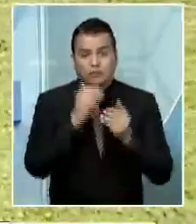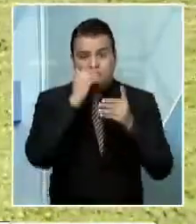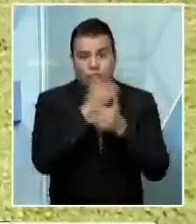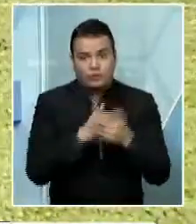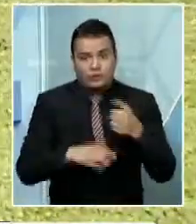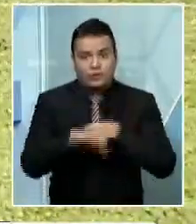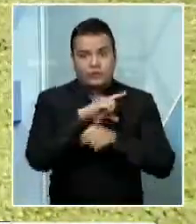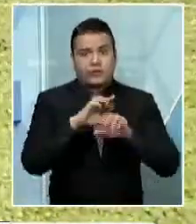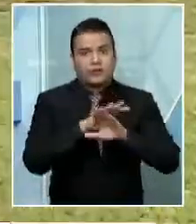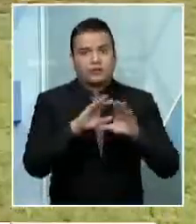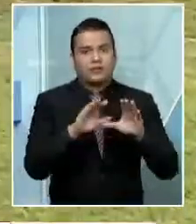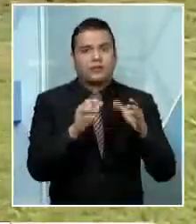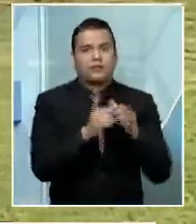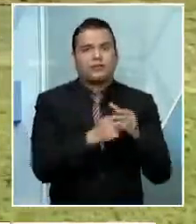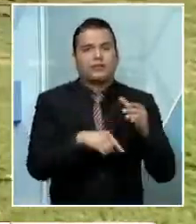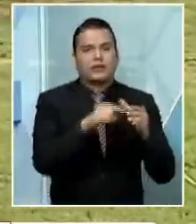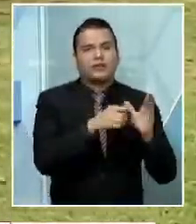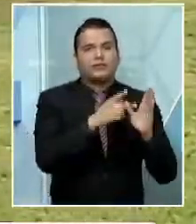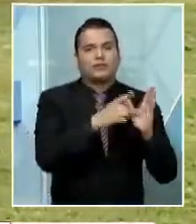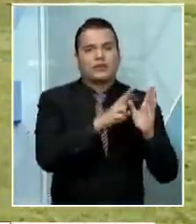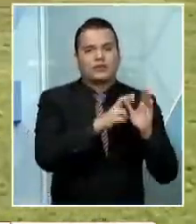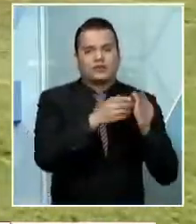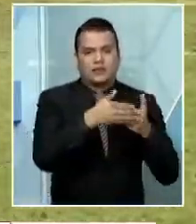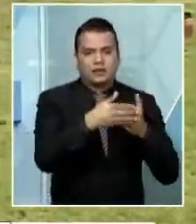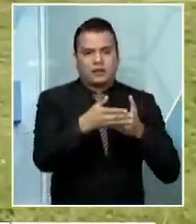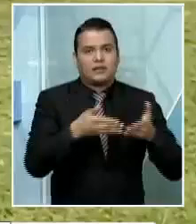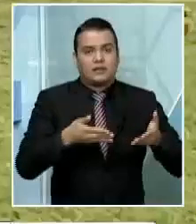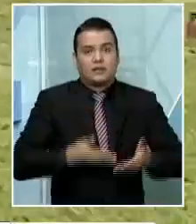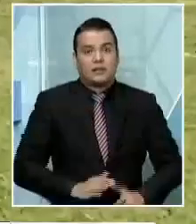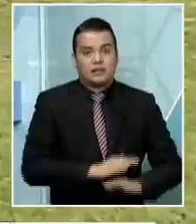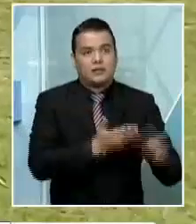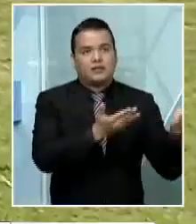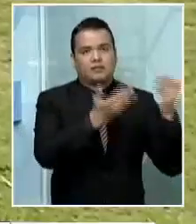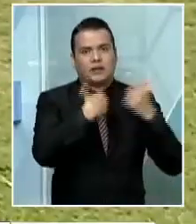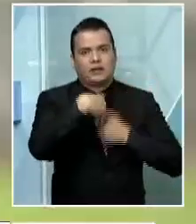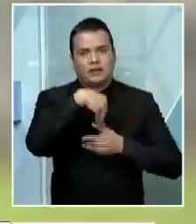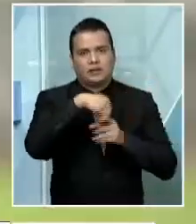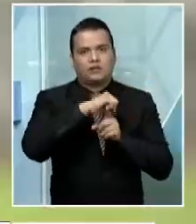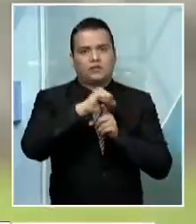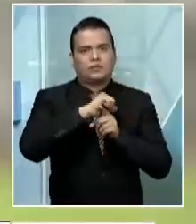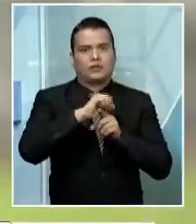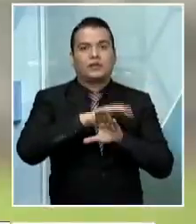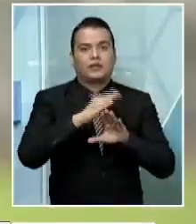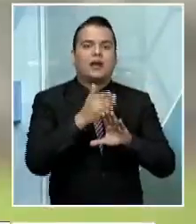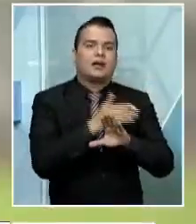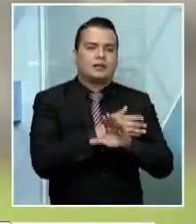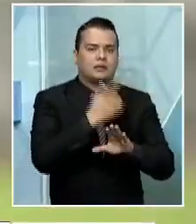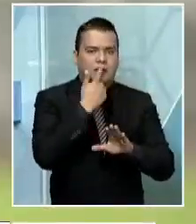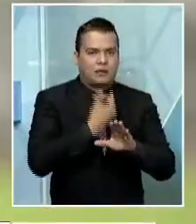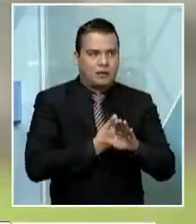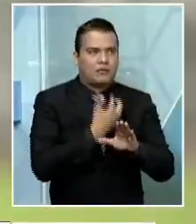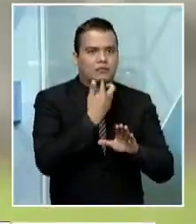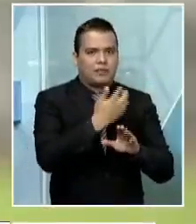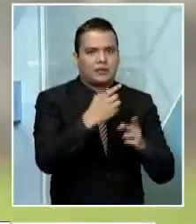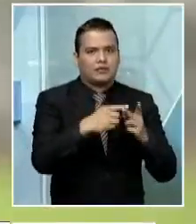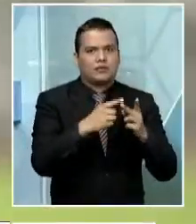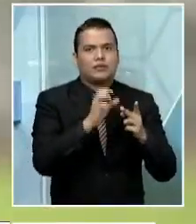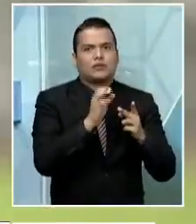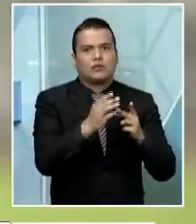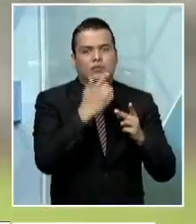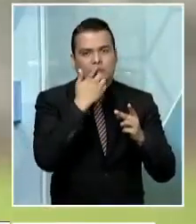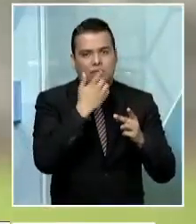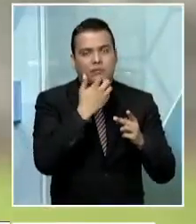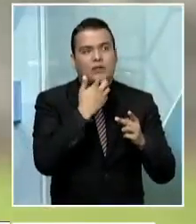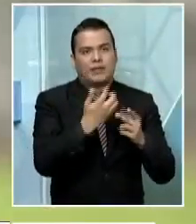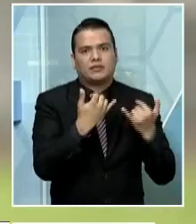a los jugadores nacidos en el año 2007 con el permiso de sus padres y los clubes. Una reunión, pues toda a través virtual, con los padres de